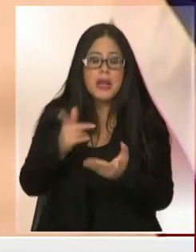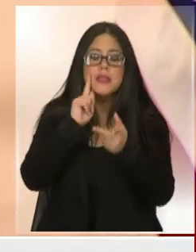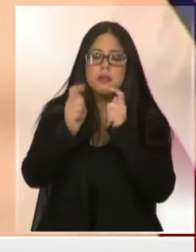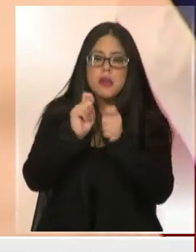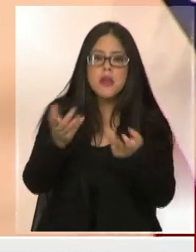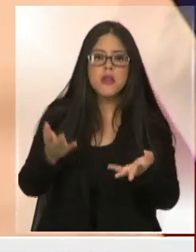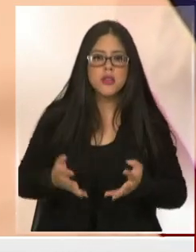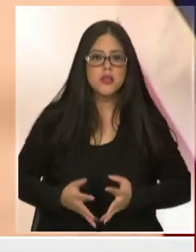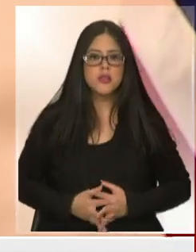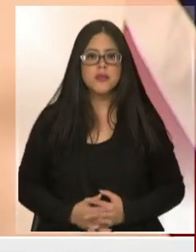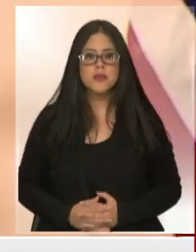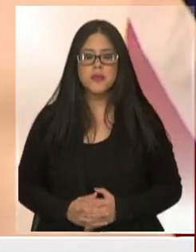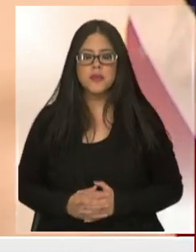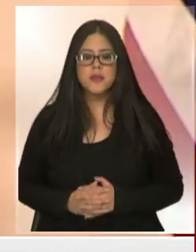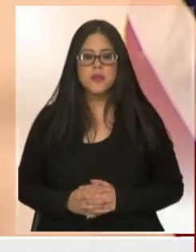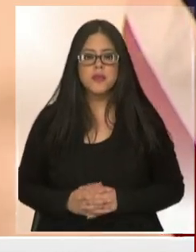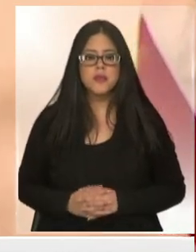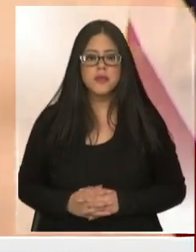peligrosa.